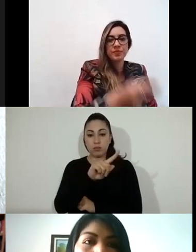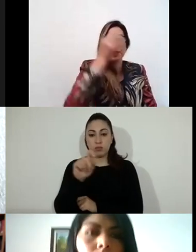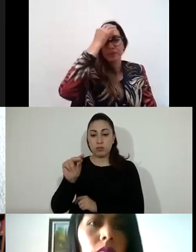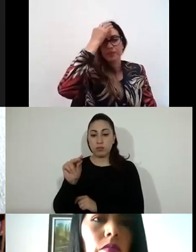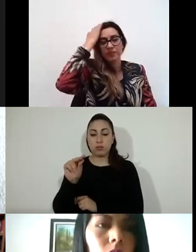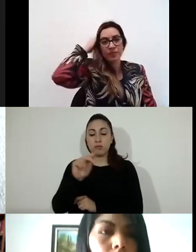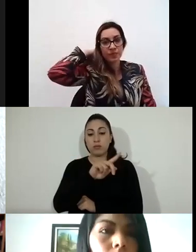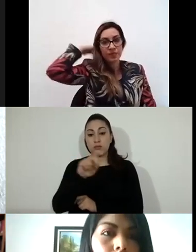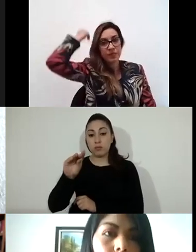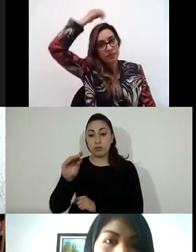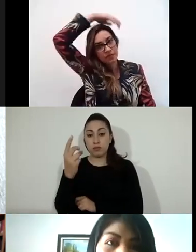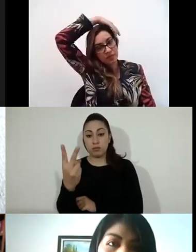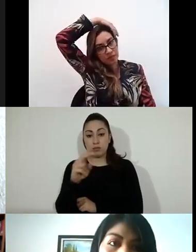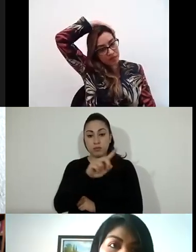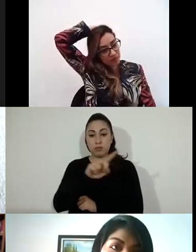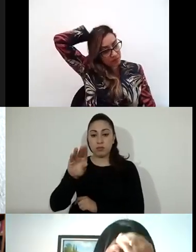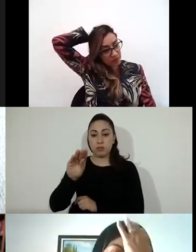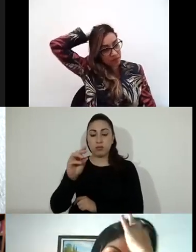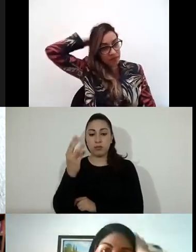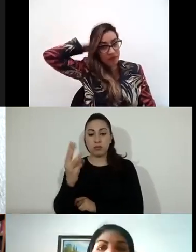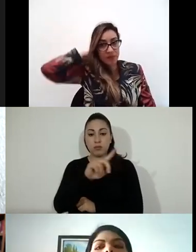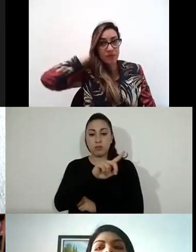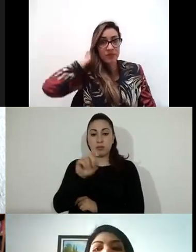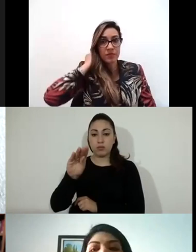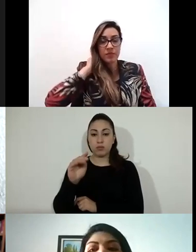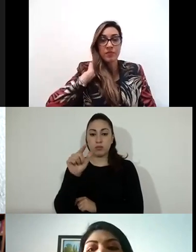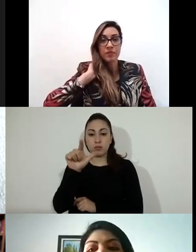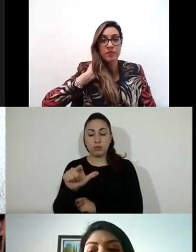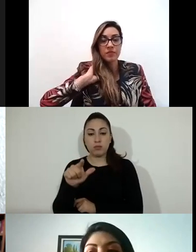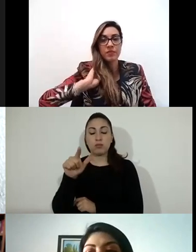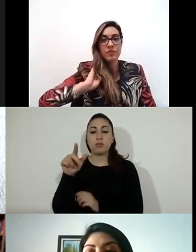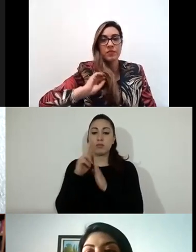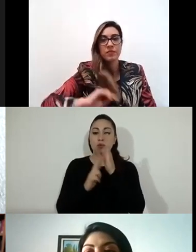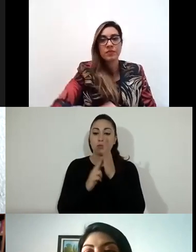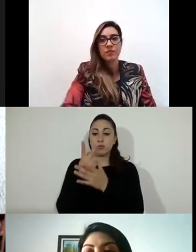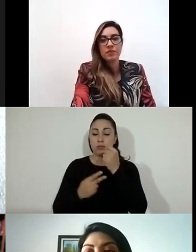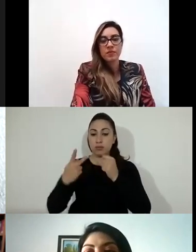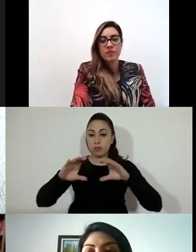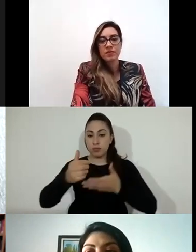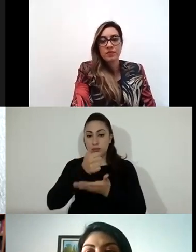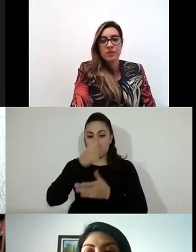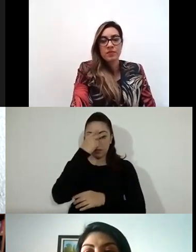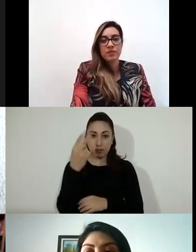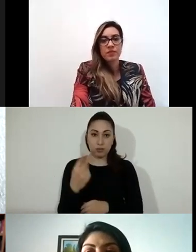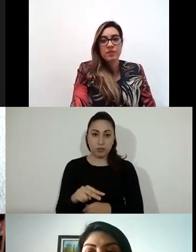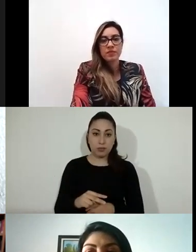192, 193 y 197 del reglamento, ambos del Congreso de la Ciudad de